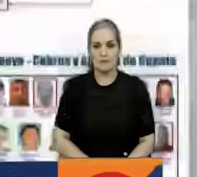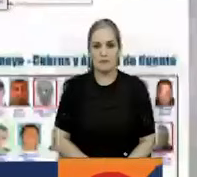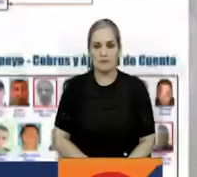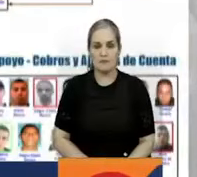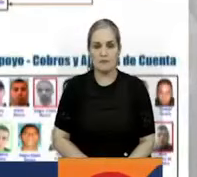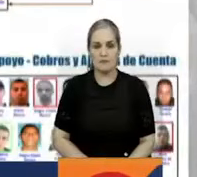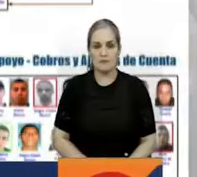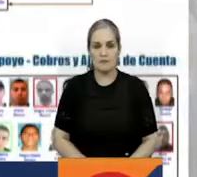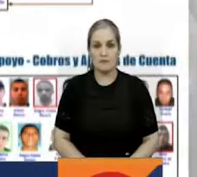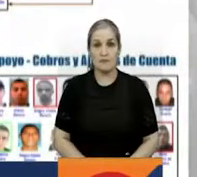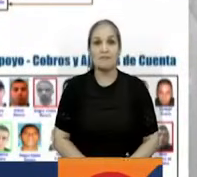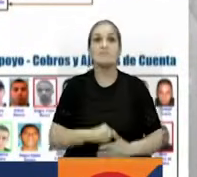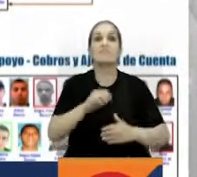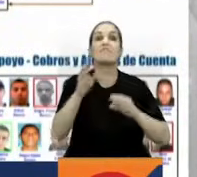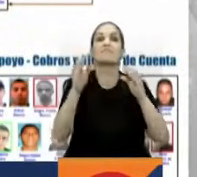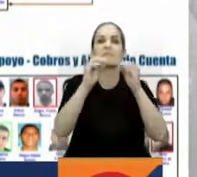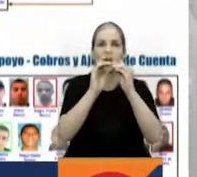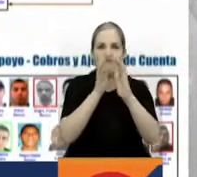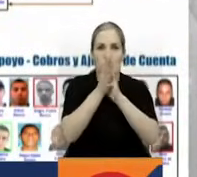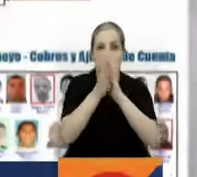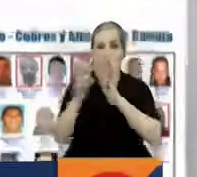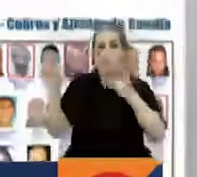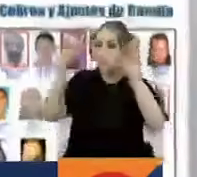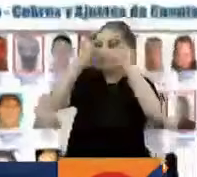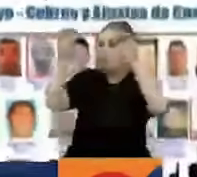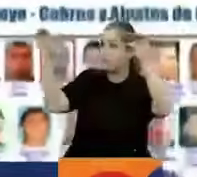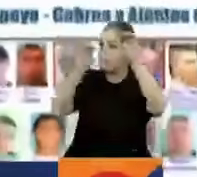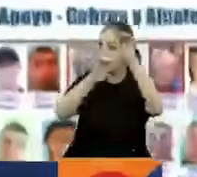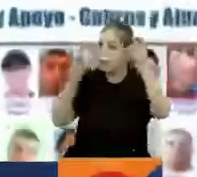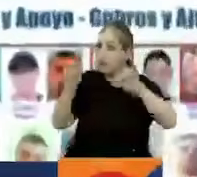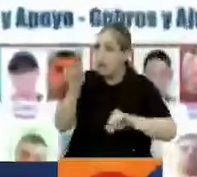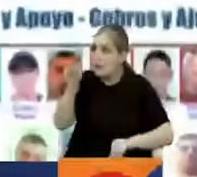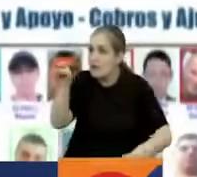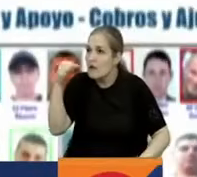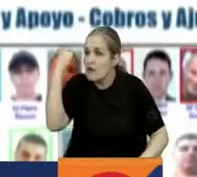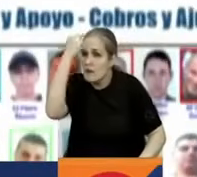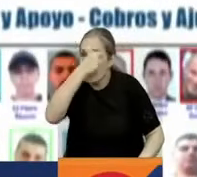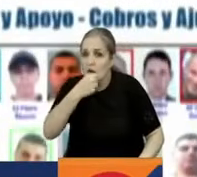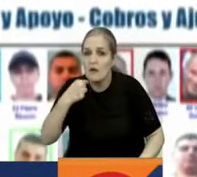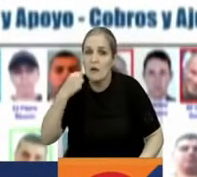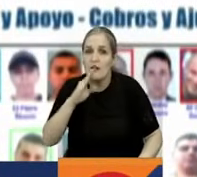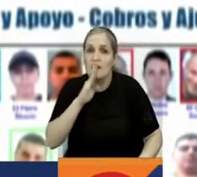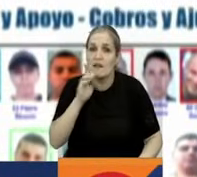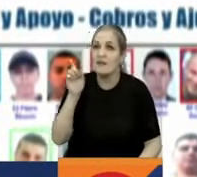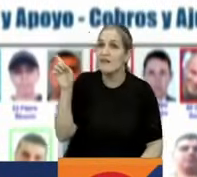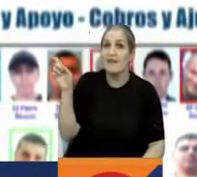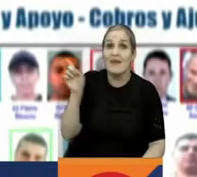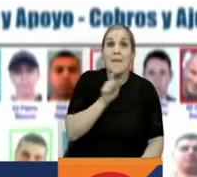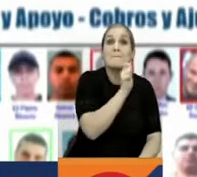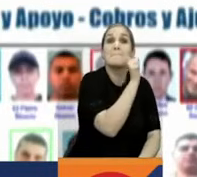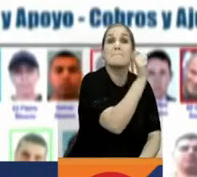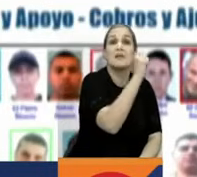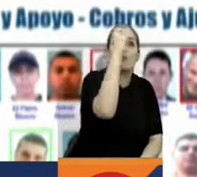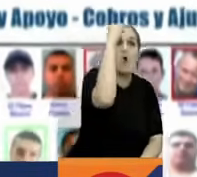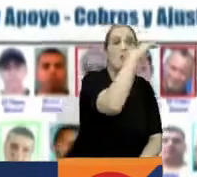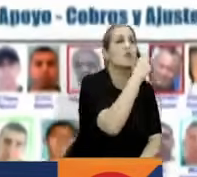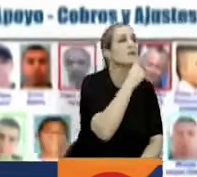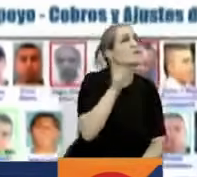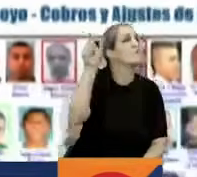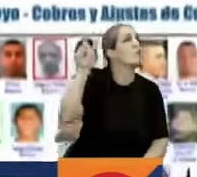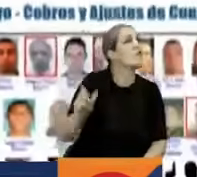Es más, en el organigrama de la organización criminal tenían identificada a la persona que el candidato Gustavo